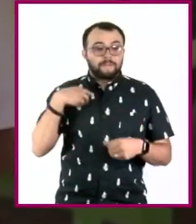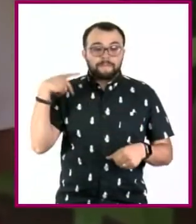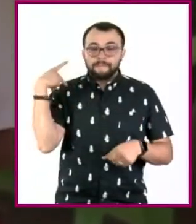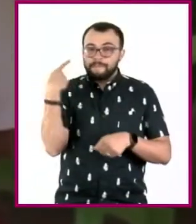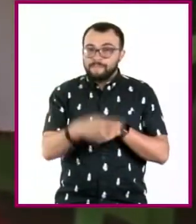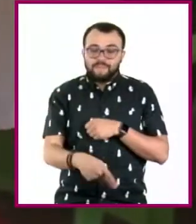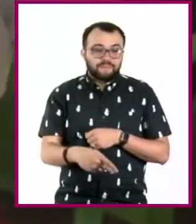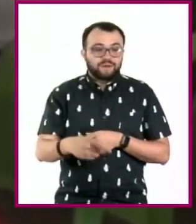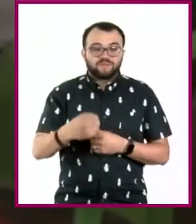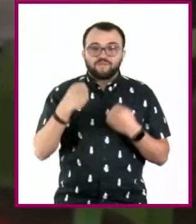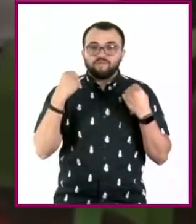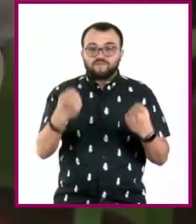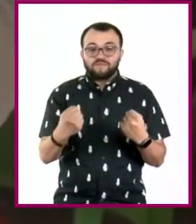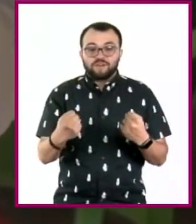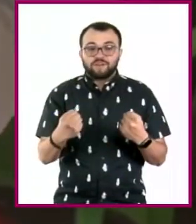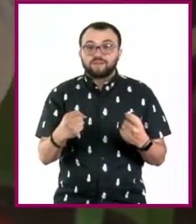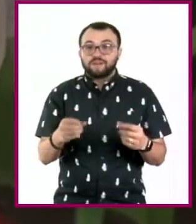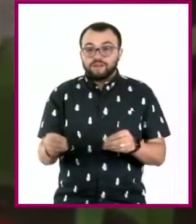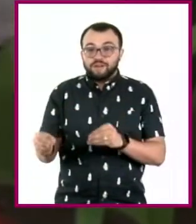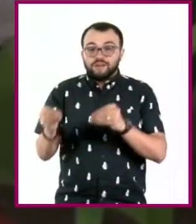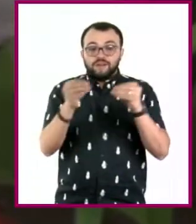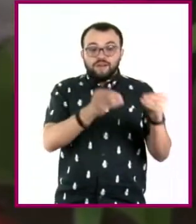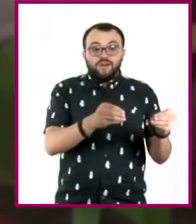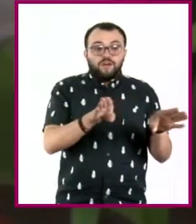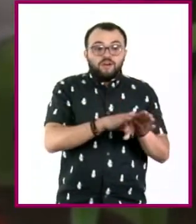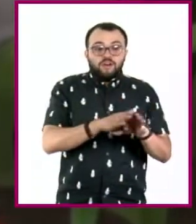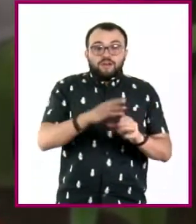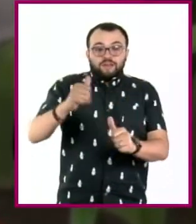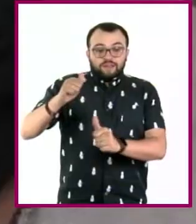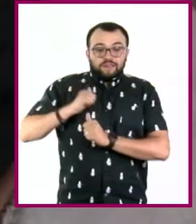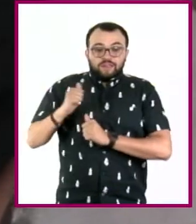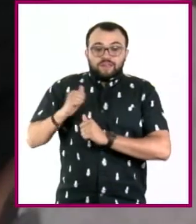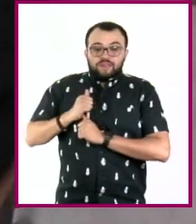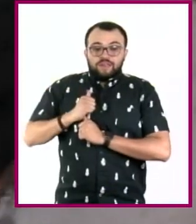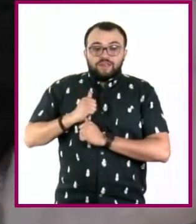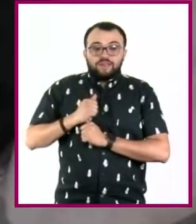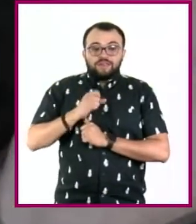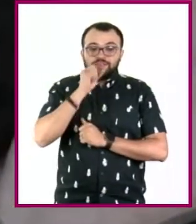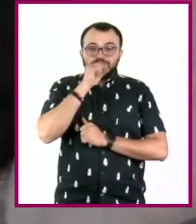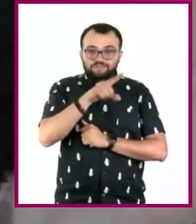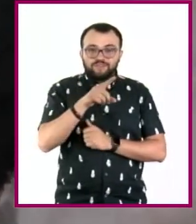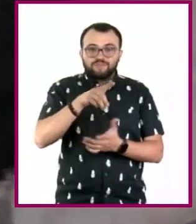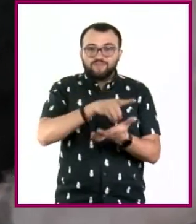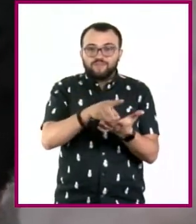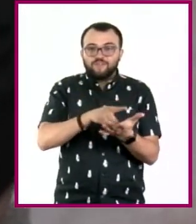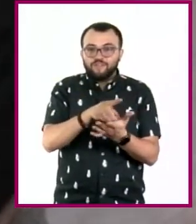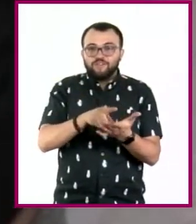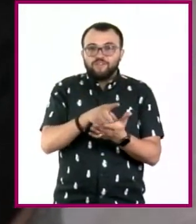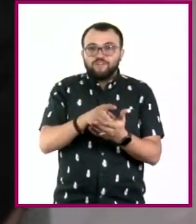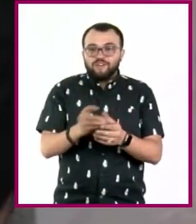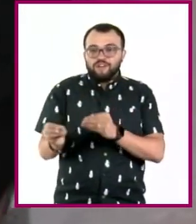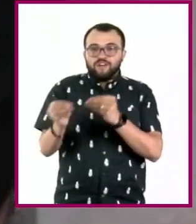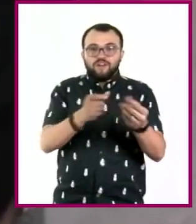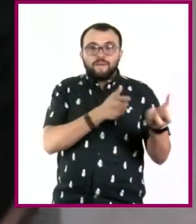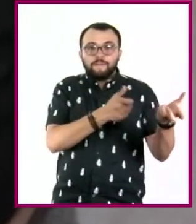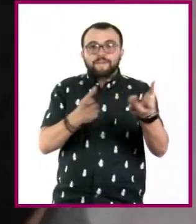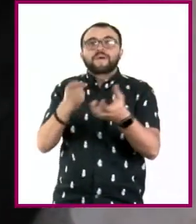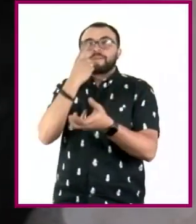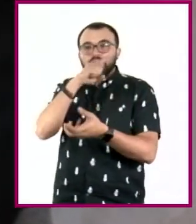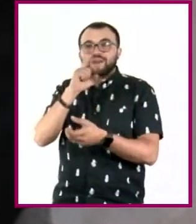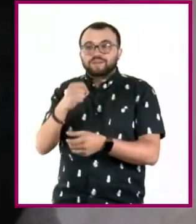humanas. Se les colocó a las puertas de un ejército de reserva del que se sirven los cárteles del narcotráfico para abastecer sus